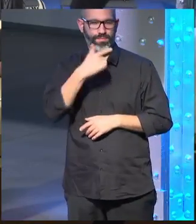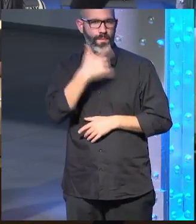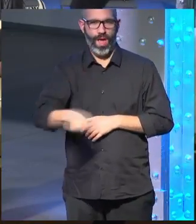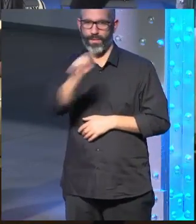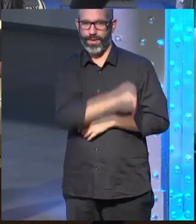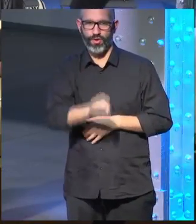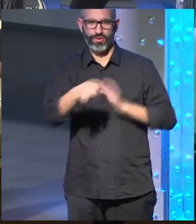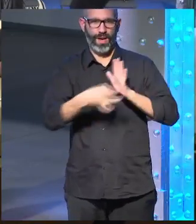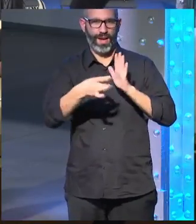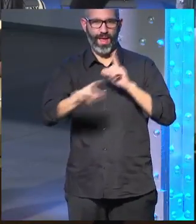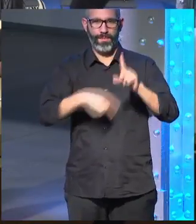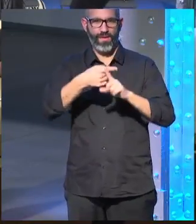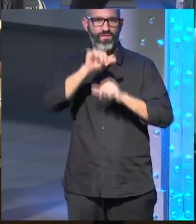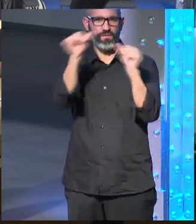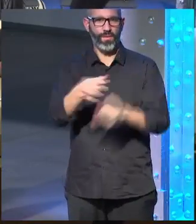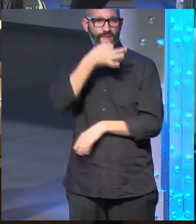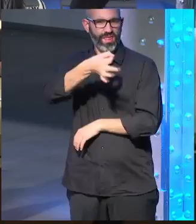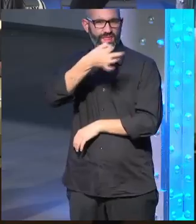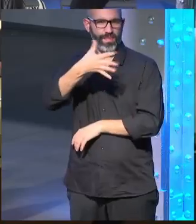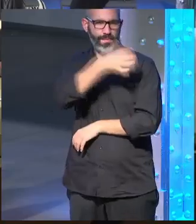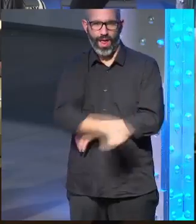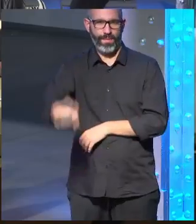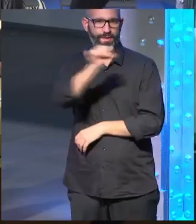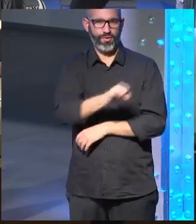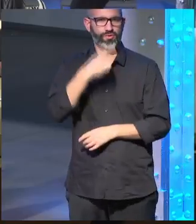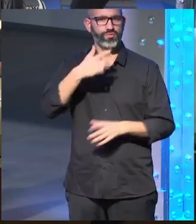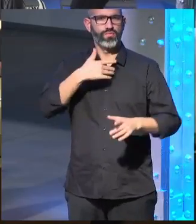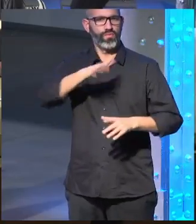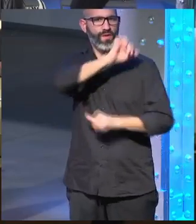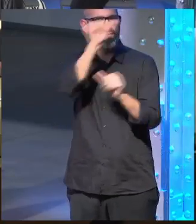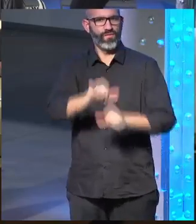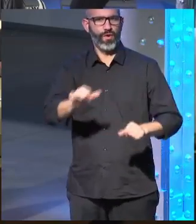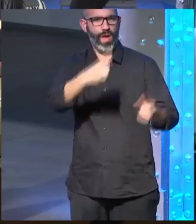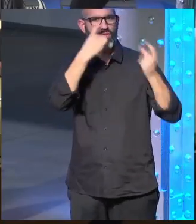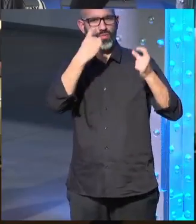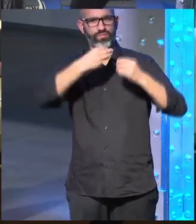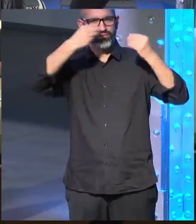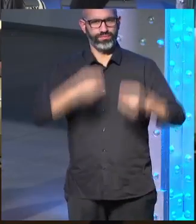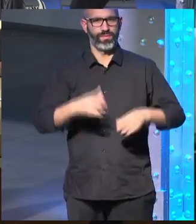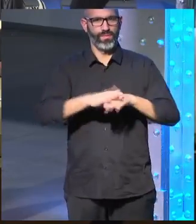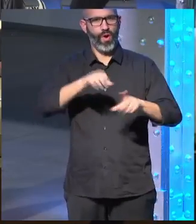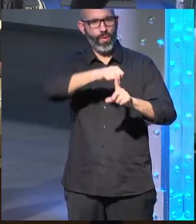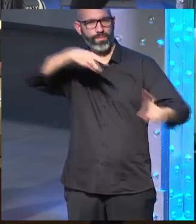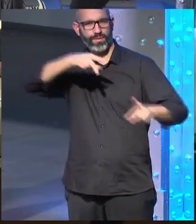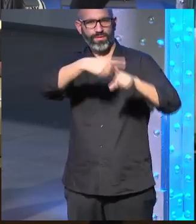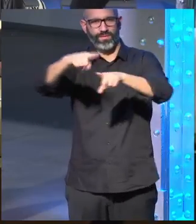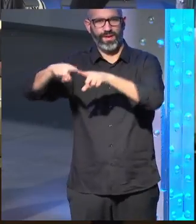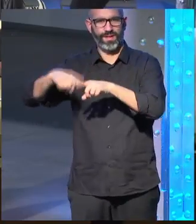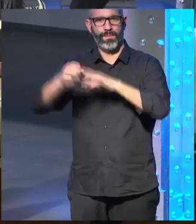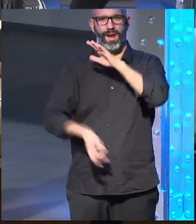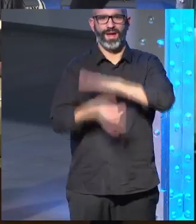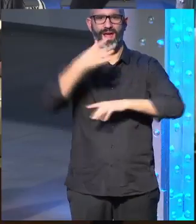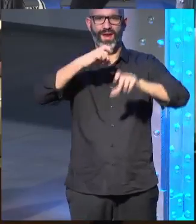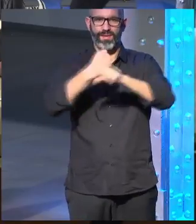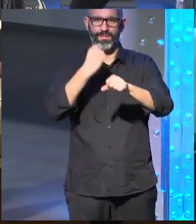cuanto a calidad de intervención. Esto ha sido una verdadera lección desde muy distintos ángulos de lo que es crear